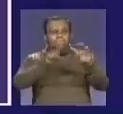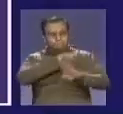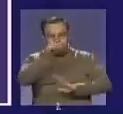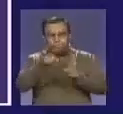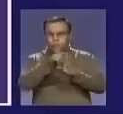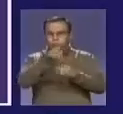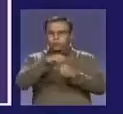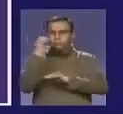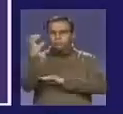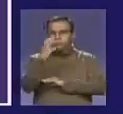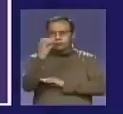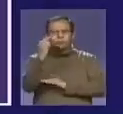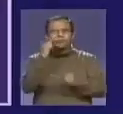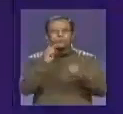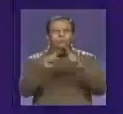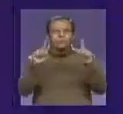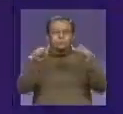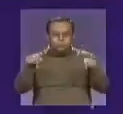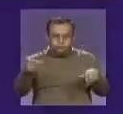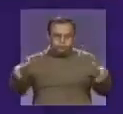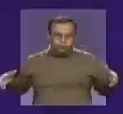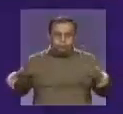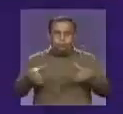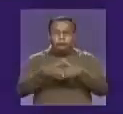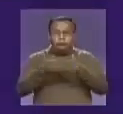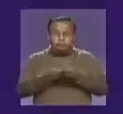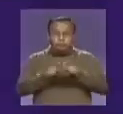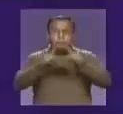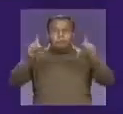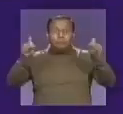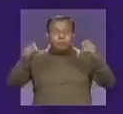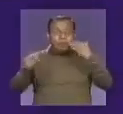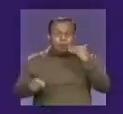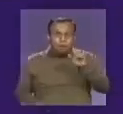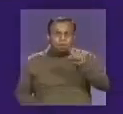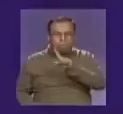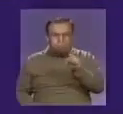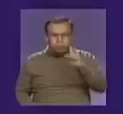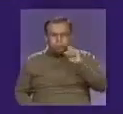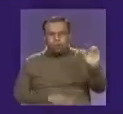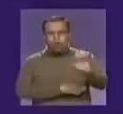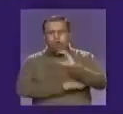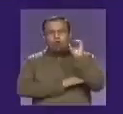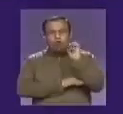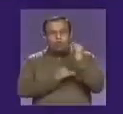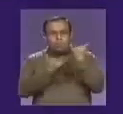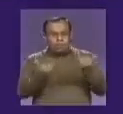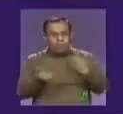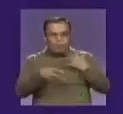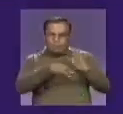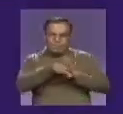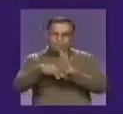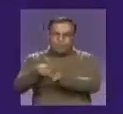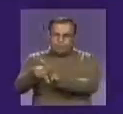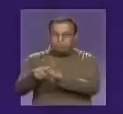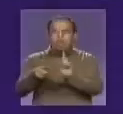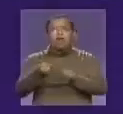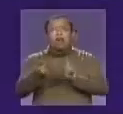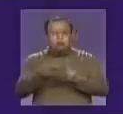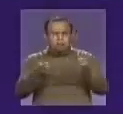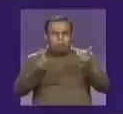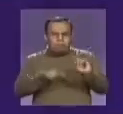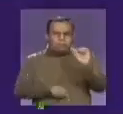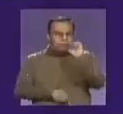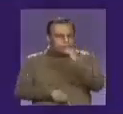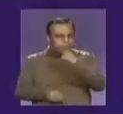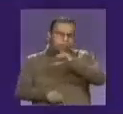todos los colombianos, y es que gran parte de las mujeres víctimas en Colombia de desplazamiento también han